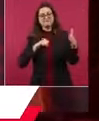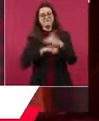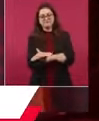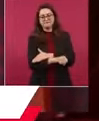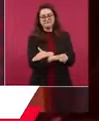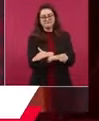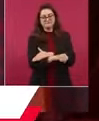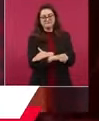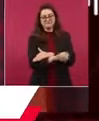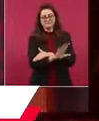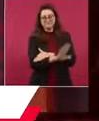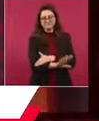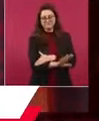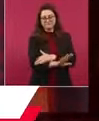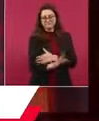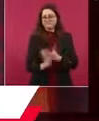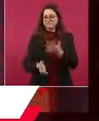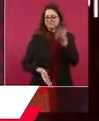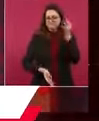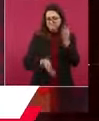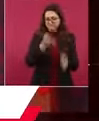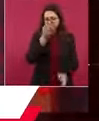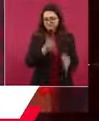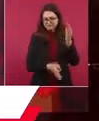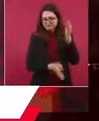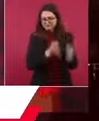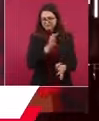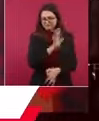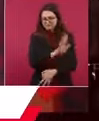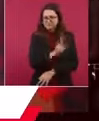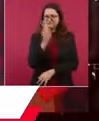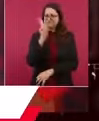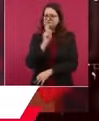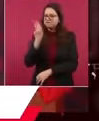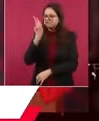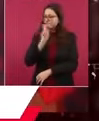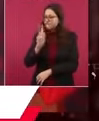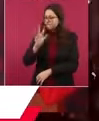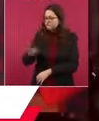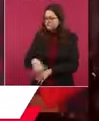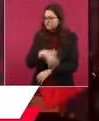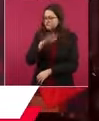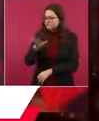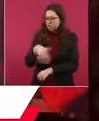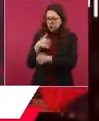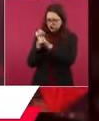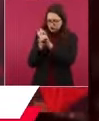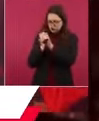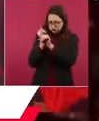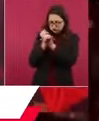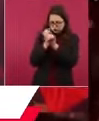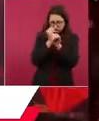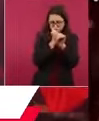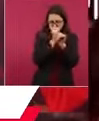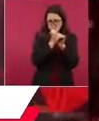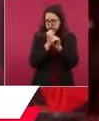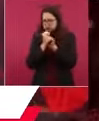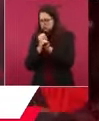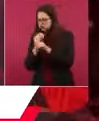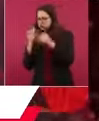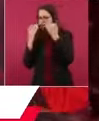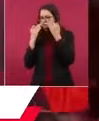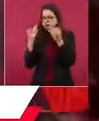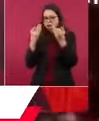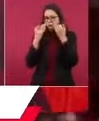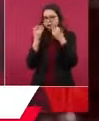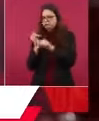36 años una pandilla de rufianes. Ojalá Calderón, antes de que García Luna lo haga, toma decisión, él explique,